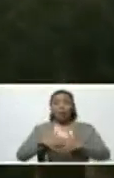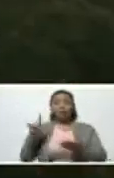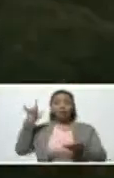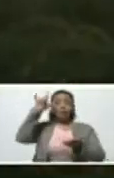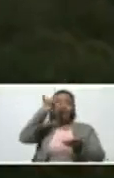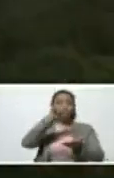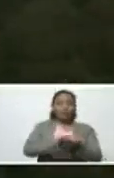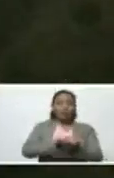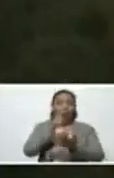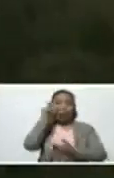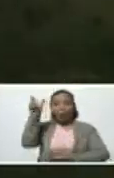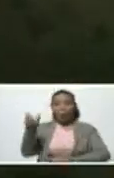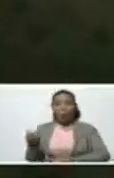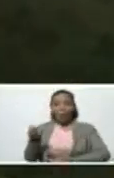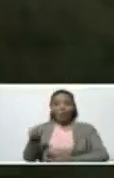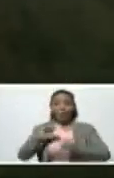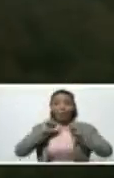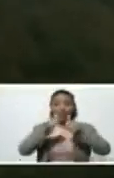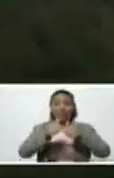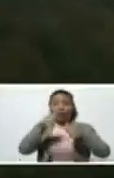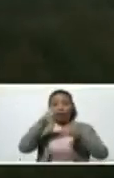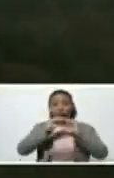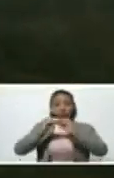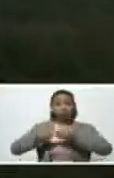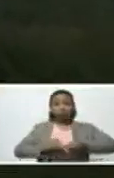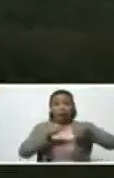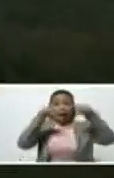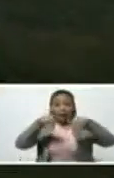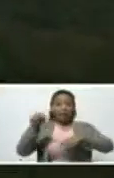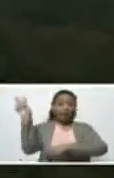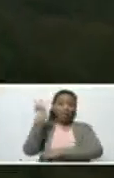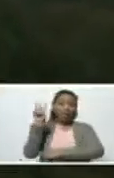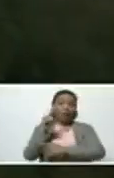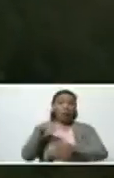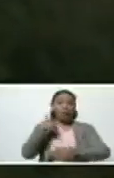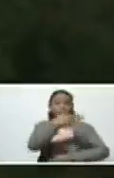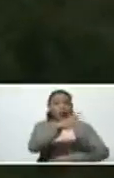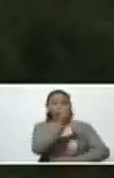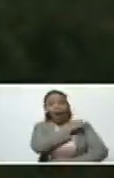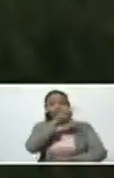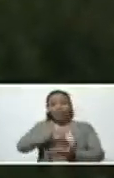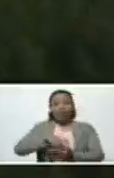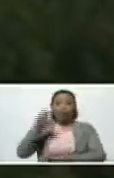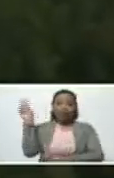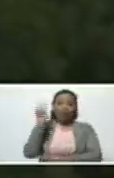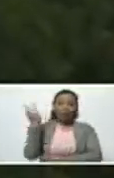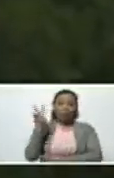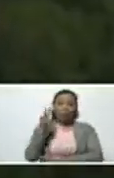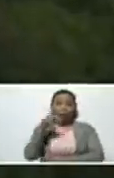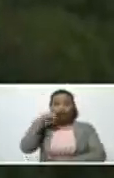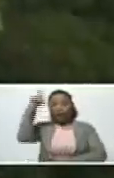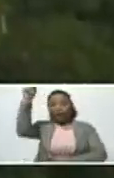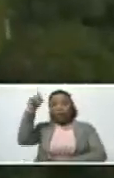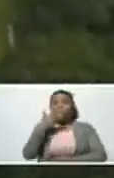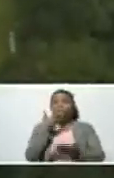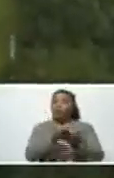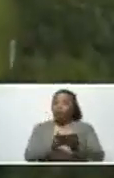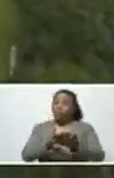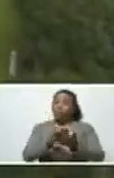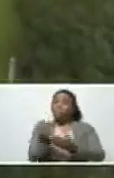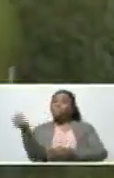Augusto Pradelli, esta iniciativa, fabricarlos acá en Venezuela, cuando el jefe de Estado venezolano Nicolás Maduro también ha pedido